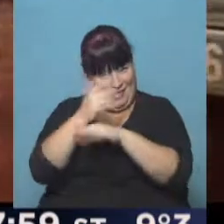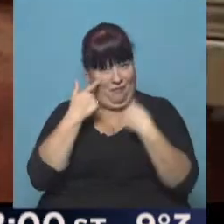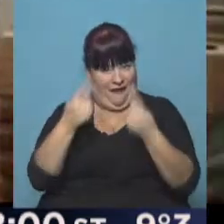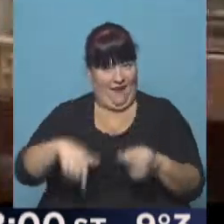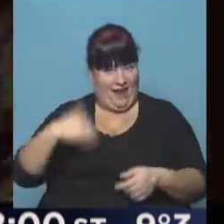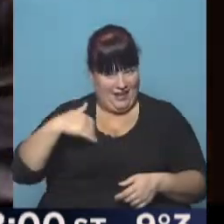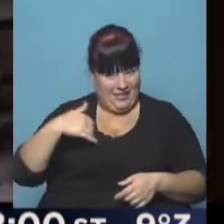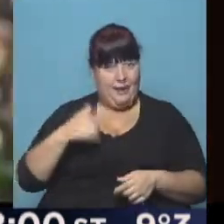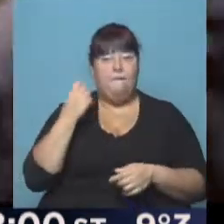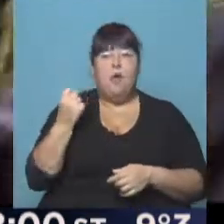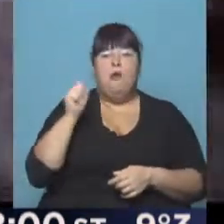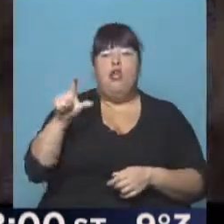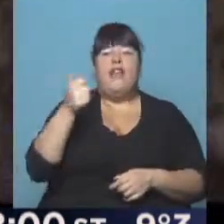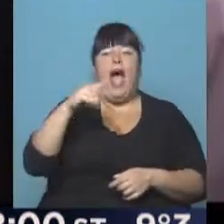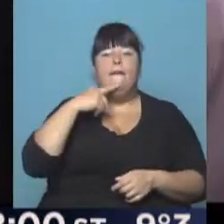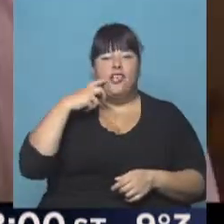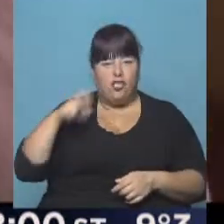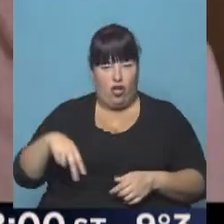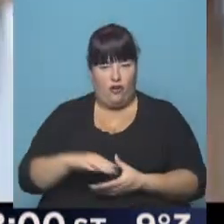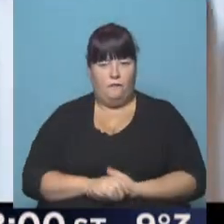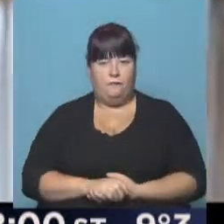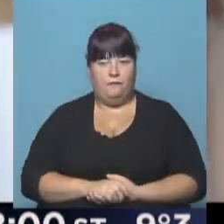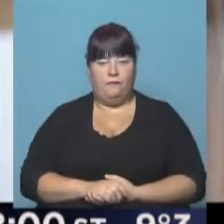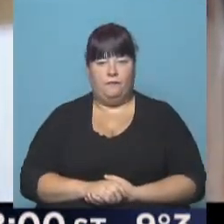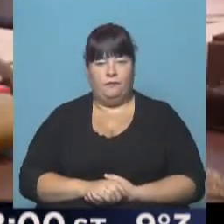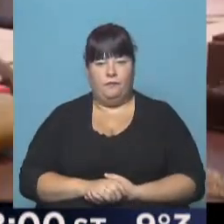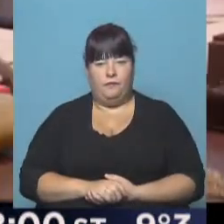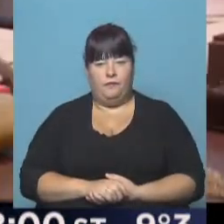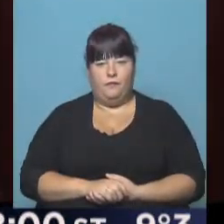cines de Argentina El Poder de la Ambición.